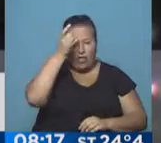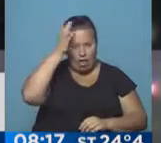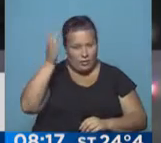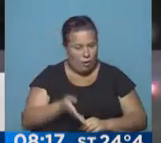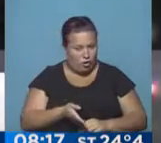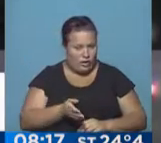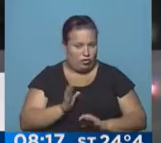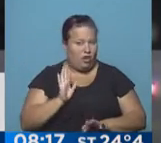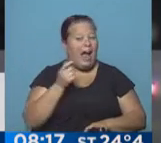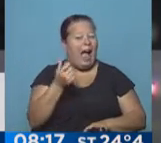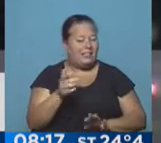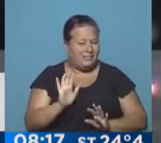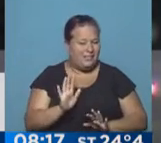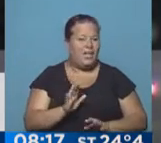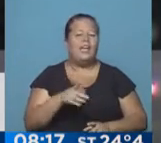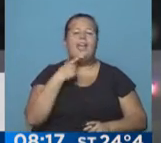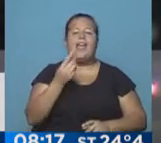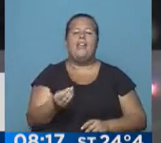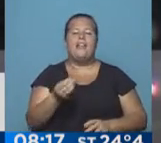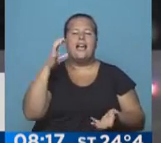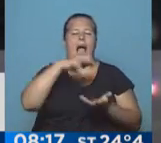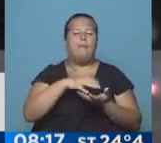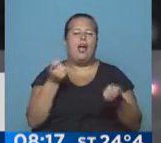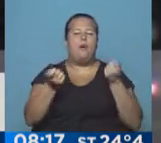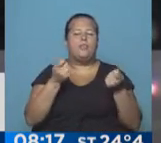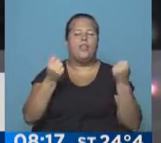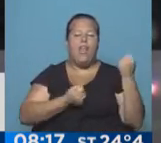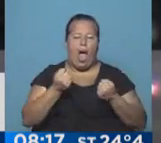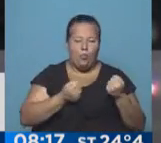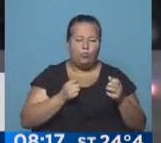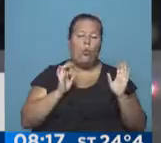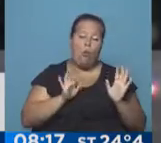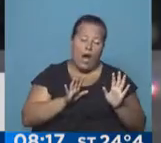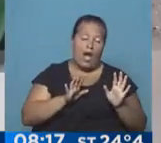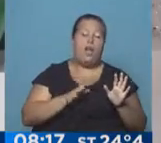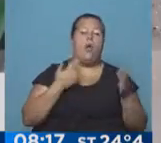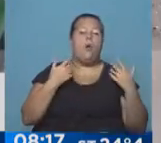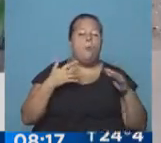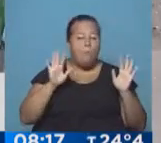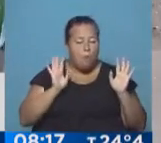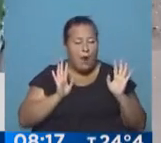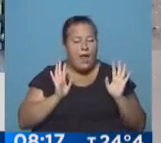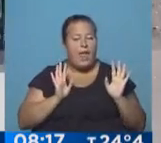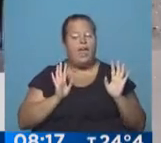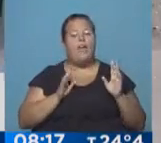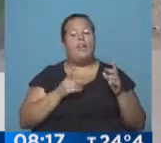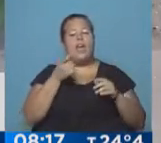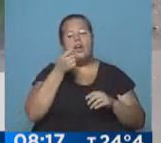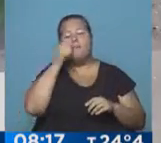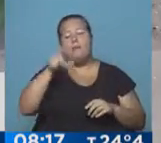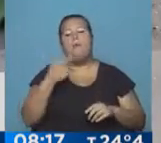puntos porcentuales y que dice por ejemplo la cámara del comercio automotor bueno la posibilidad de el posible comprador